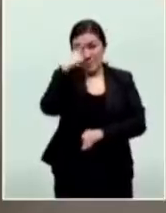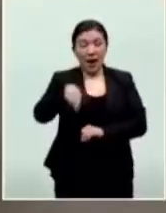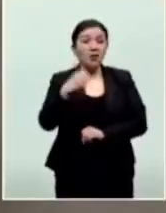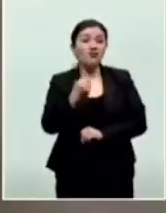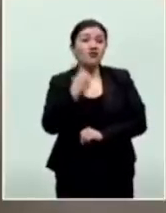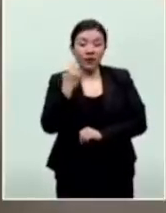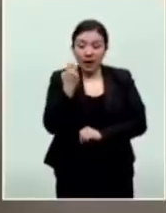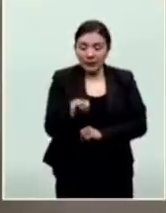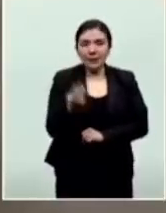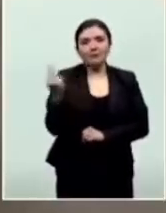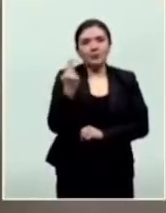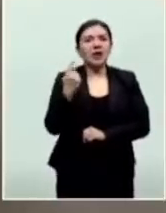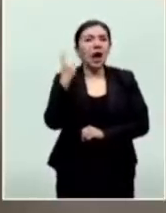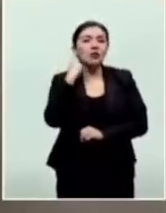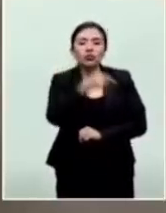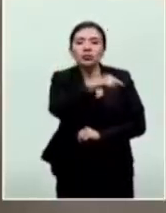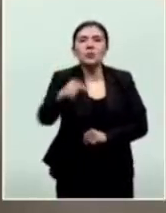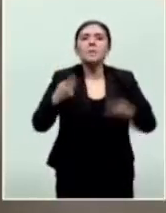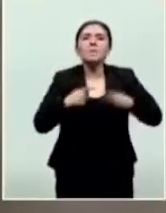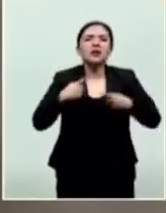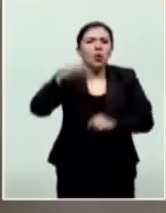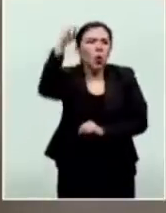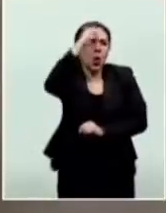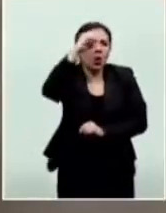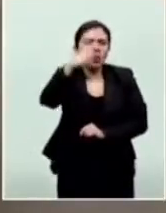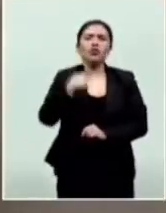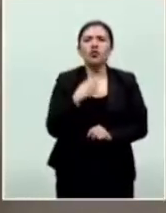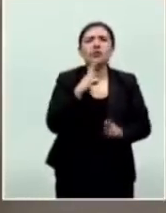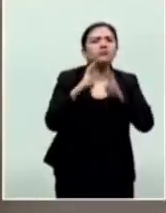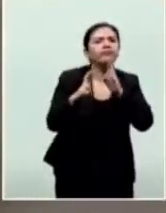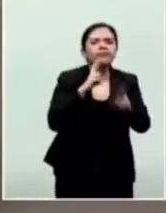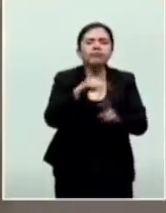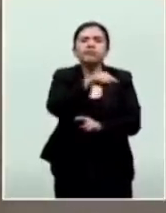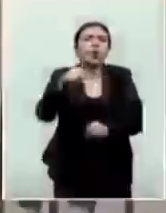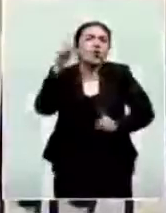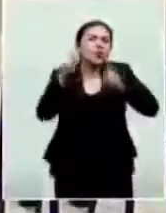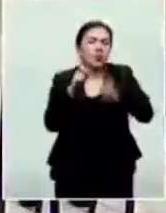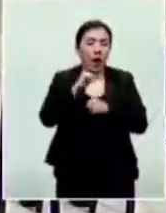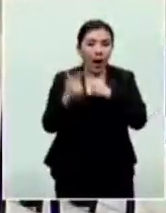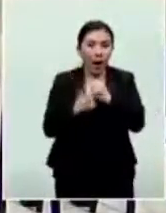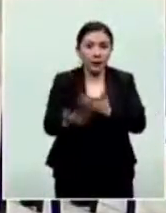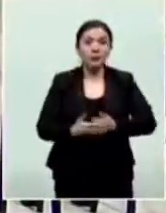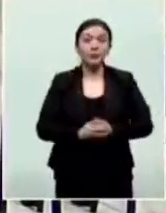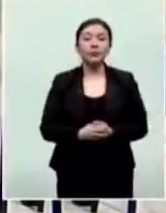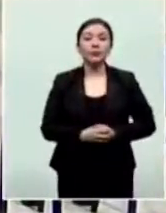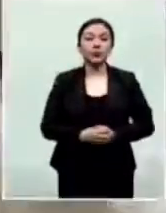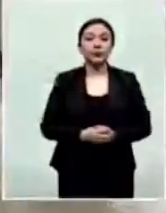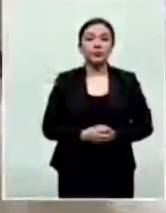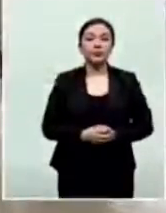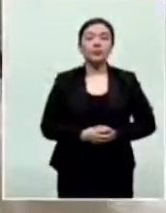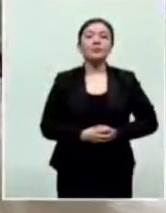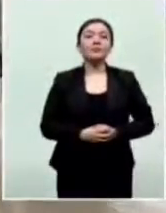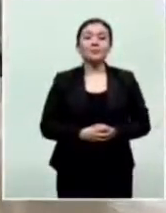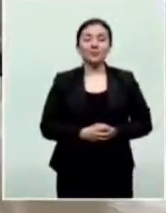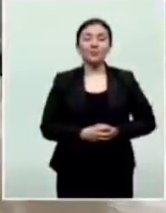conferencias es escucharlos ustedes y poder responder a sus inquietudes.